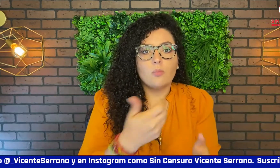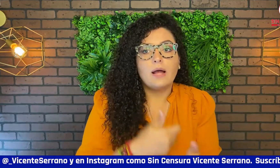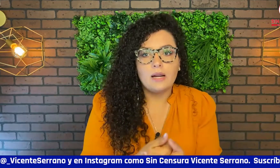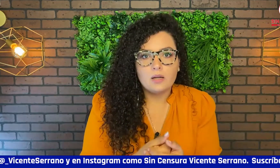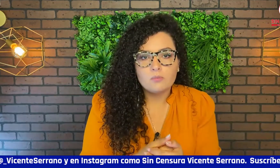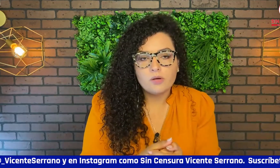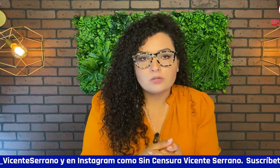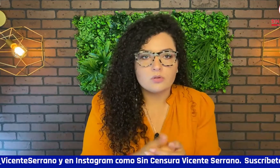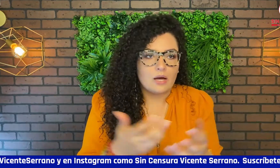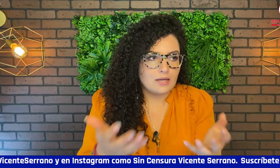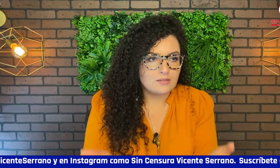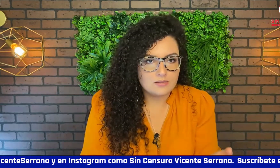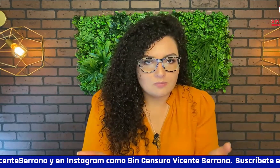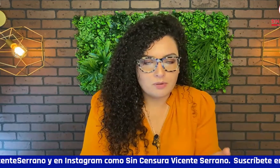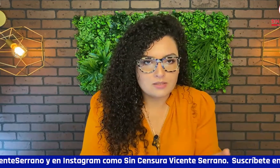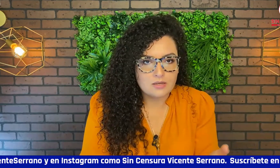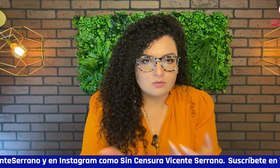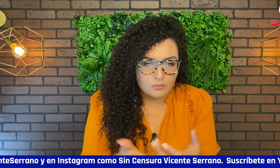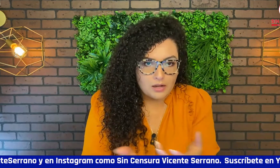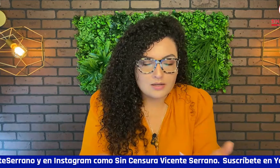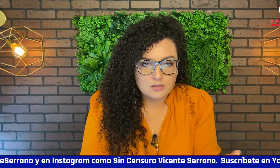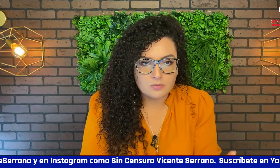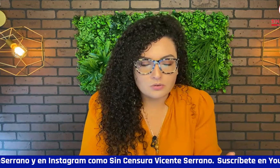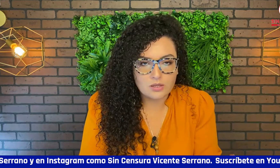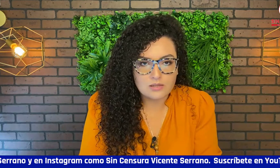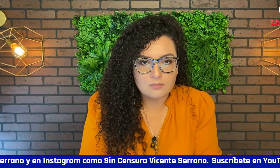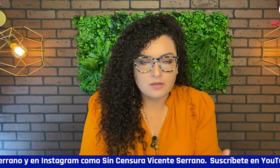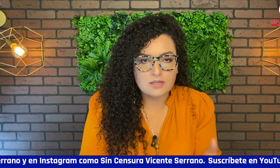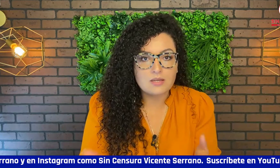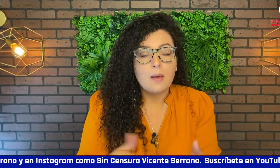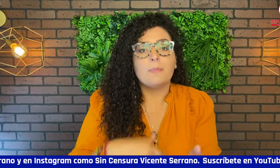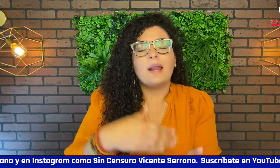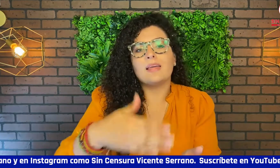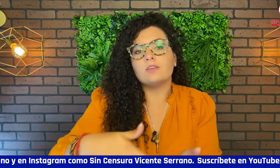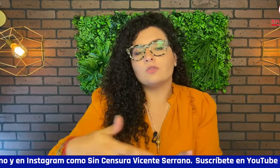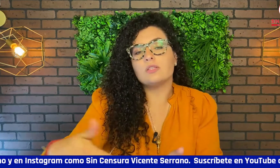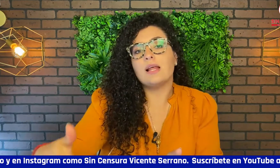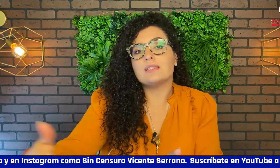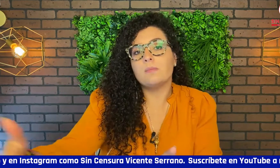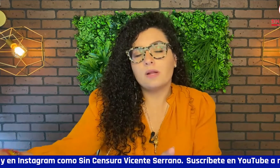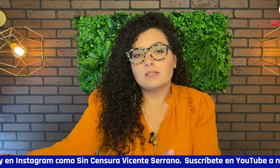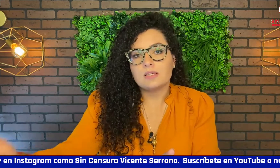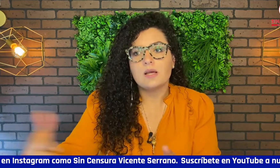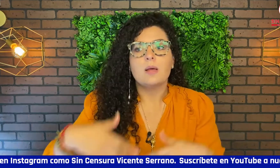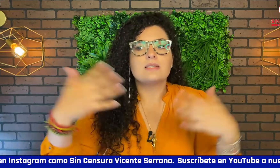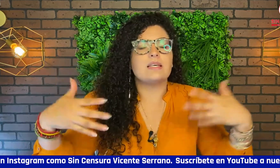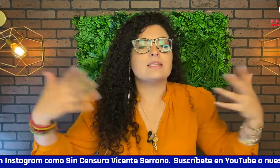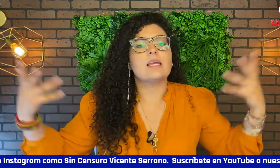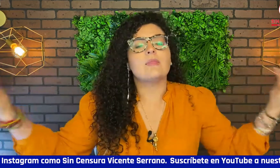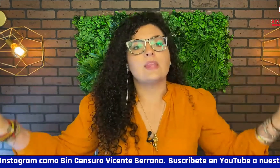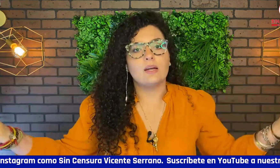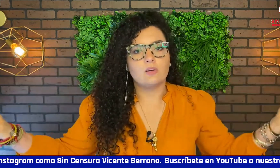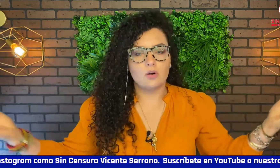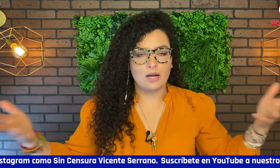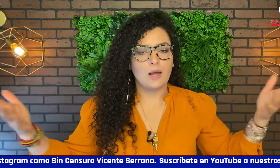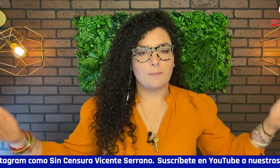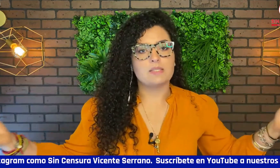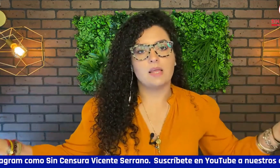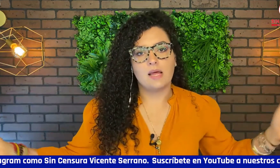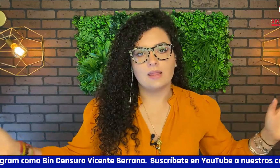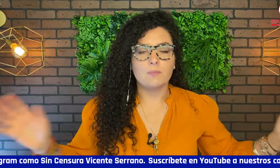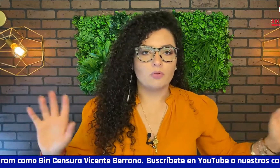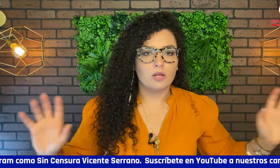de cobrar el impuesto a estas empresas, cobrarles impuestos a las empresas, para que entonces las empresas se sientan con